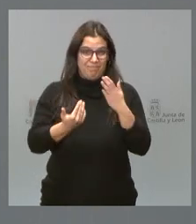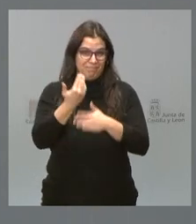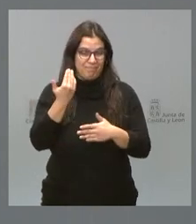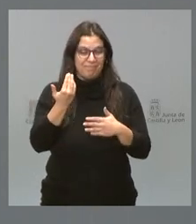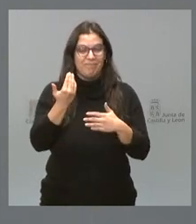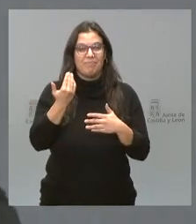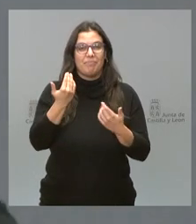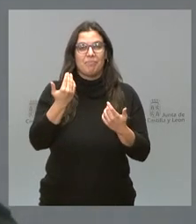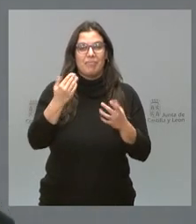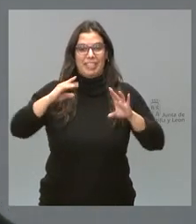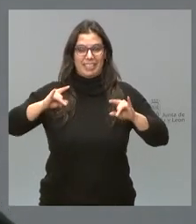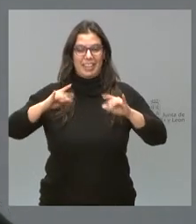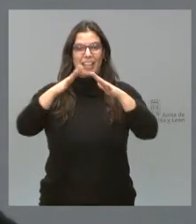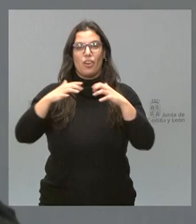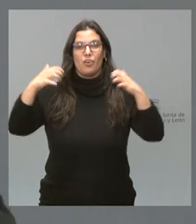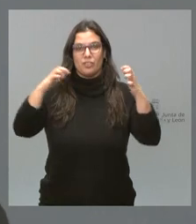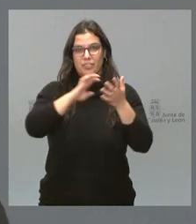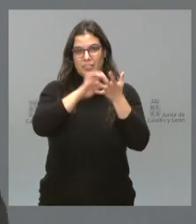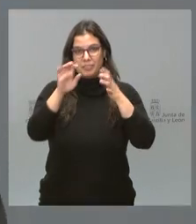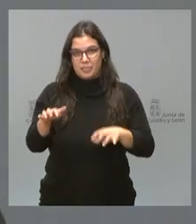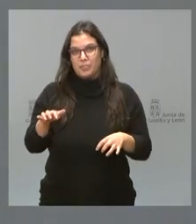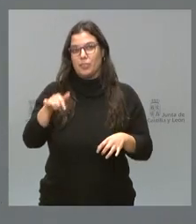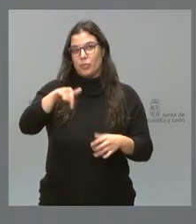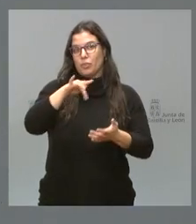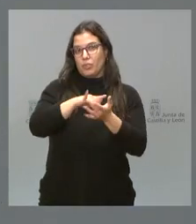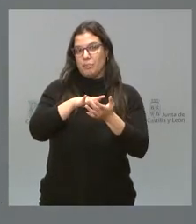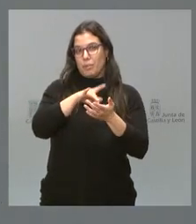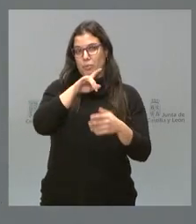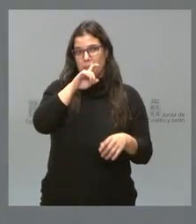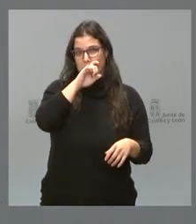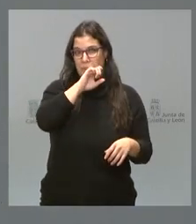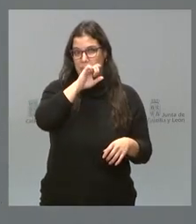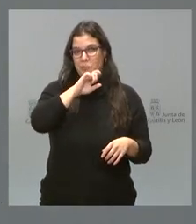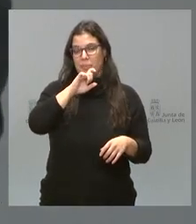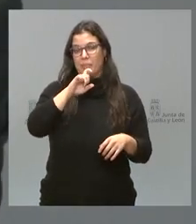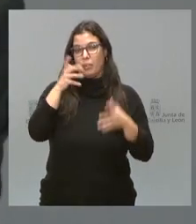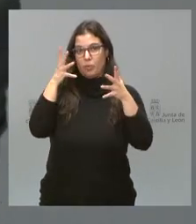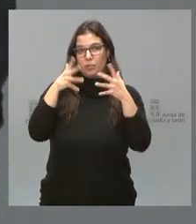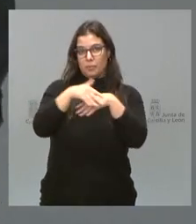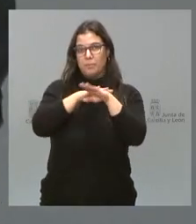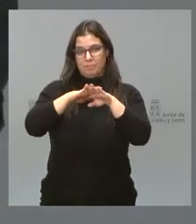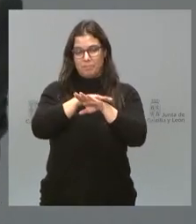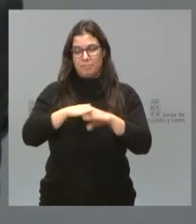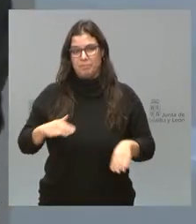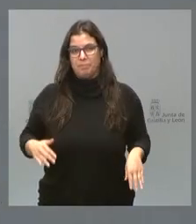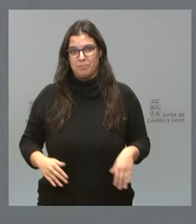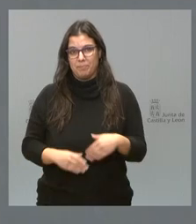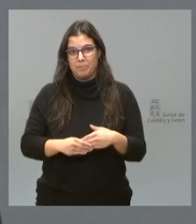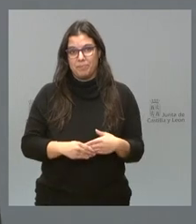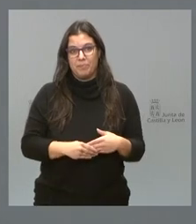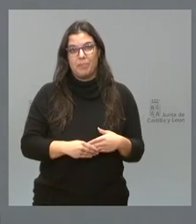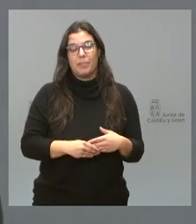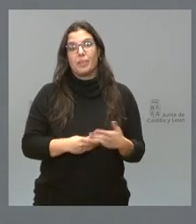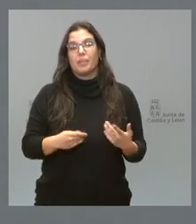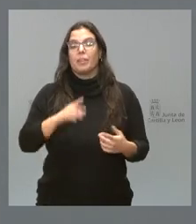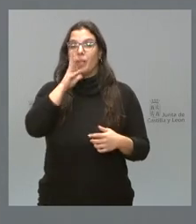en la sede de las Cortes de Castilla y yo en donde hemos celebrado esta mañana el consejo de gobierno de nuestra comunidad Autónoma